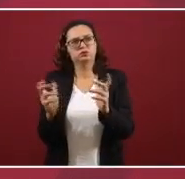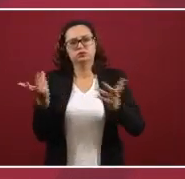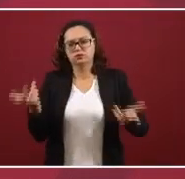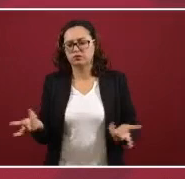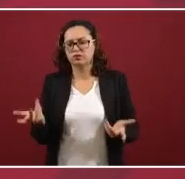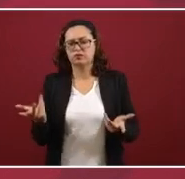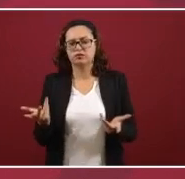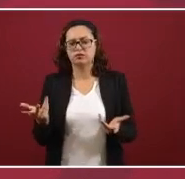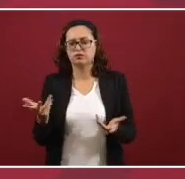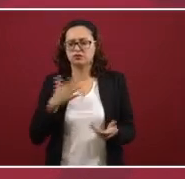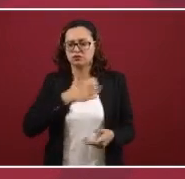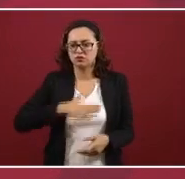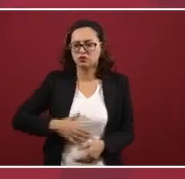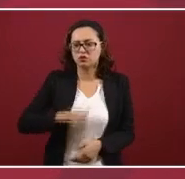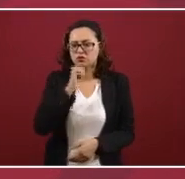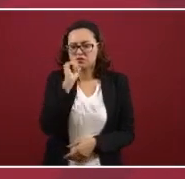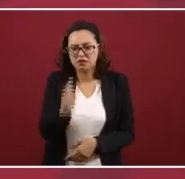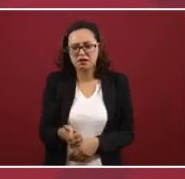fueron víctimas de una injusticia.